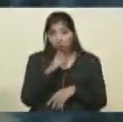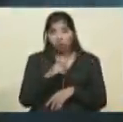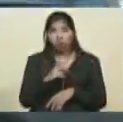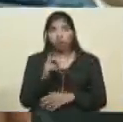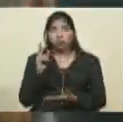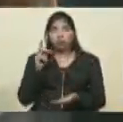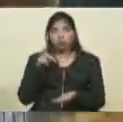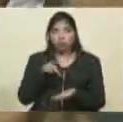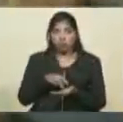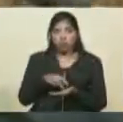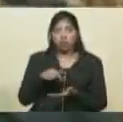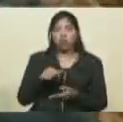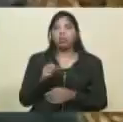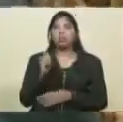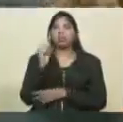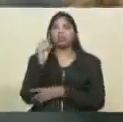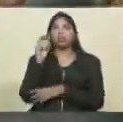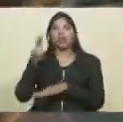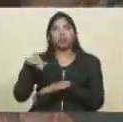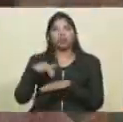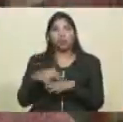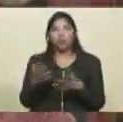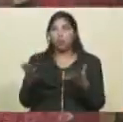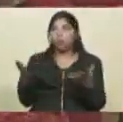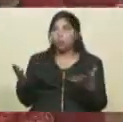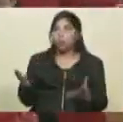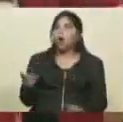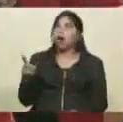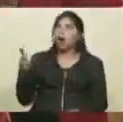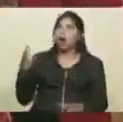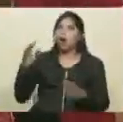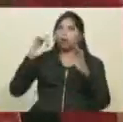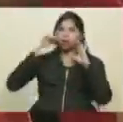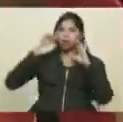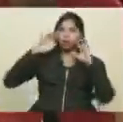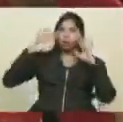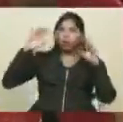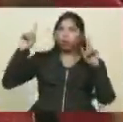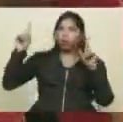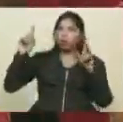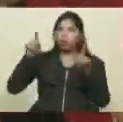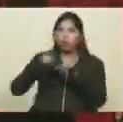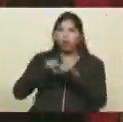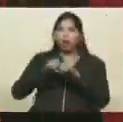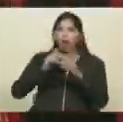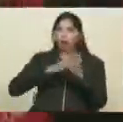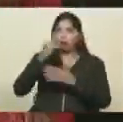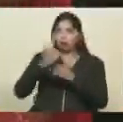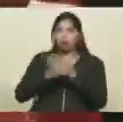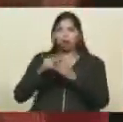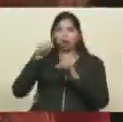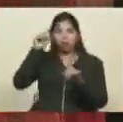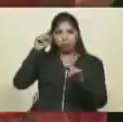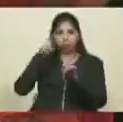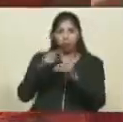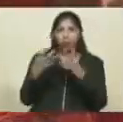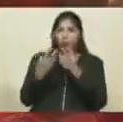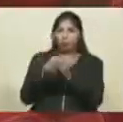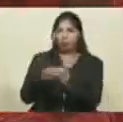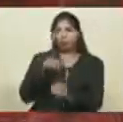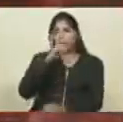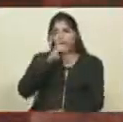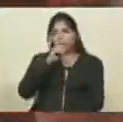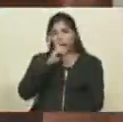asamblea a soñar con Nicolás Maduro la propuesta del cambio horizonte, del horizonte de la Asamblea Nacional